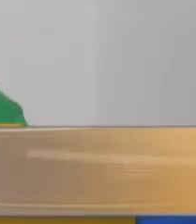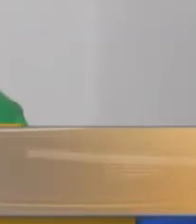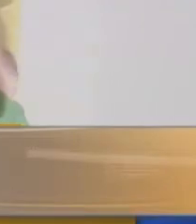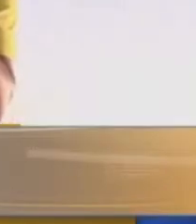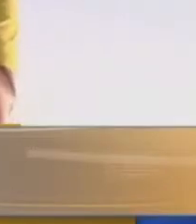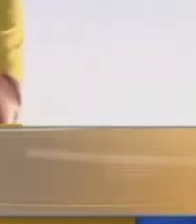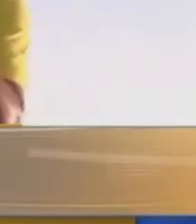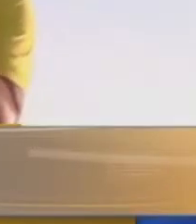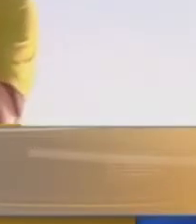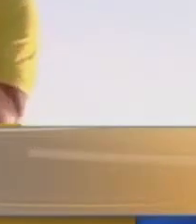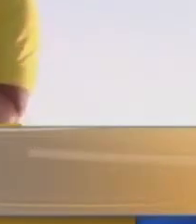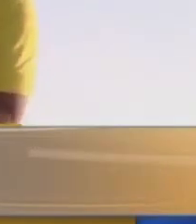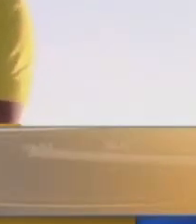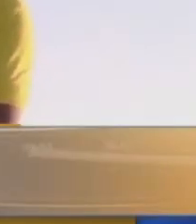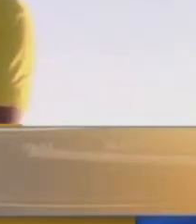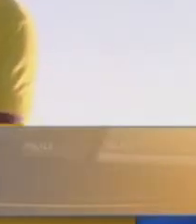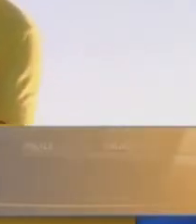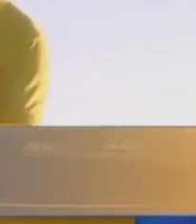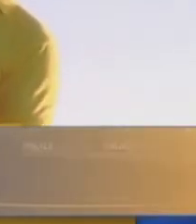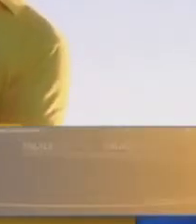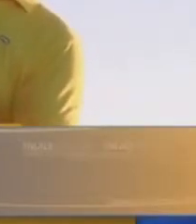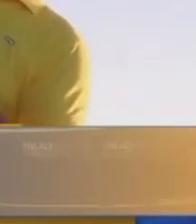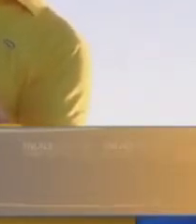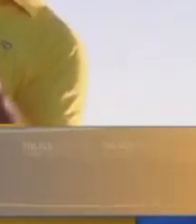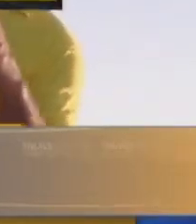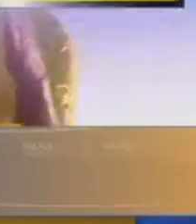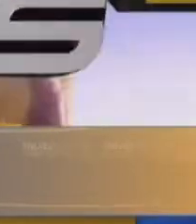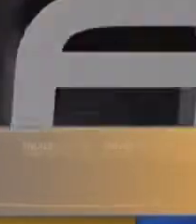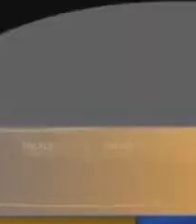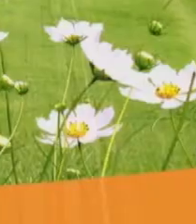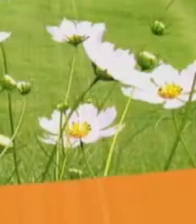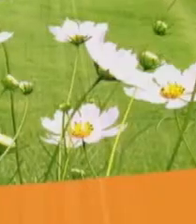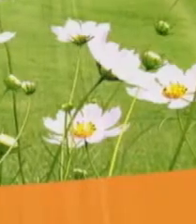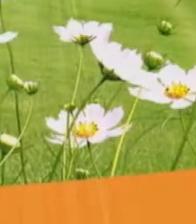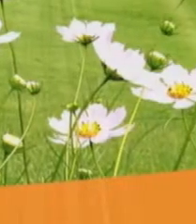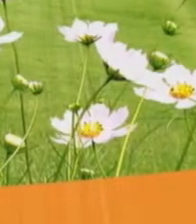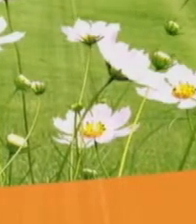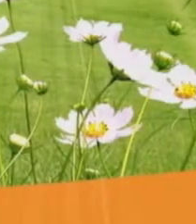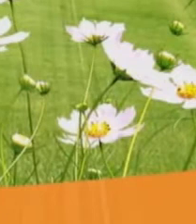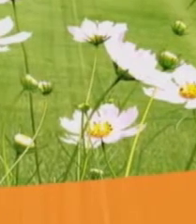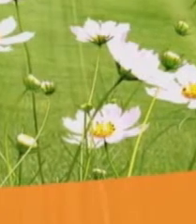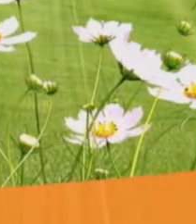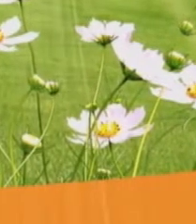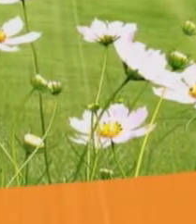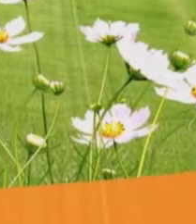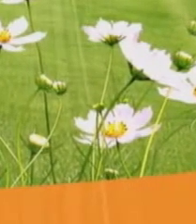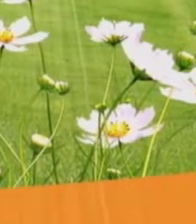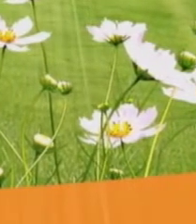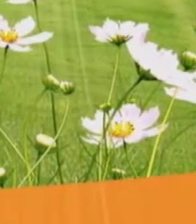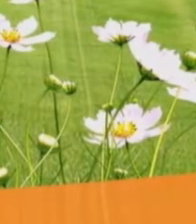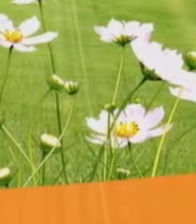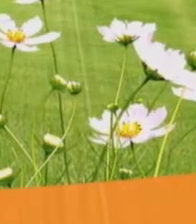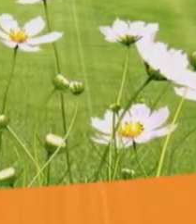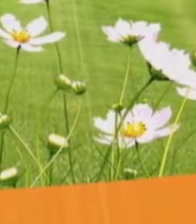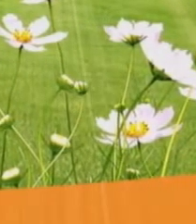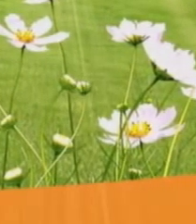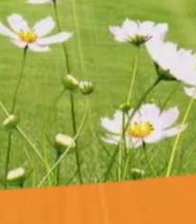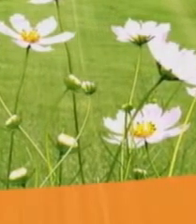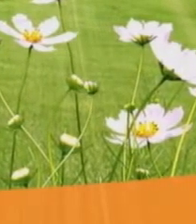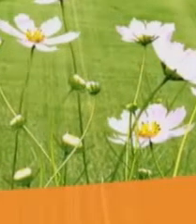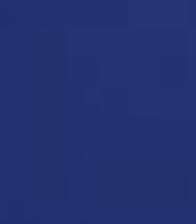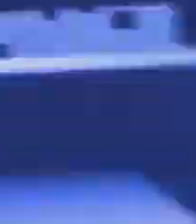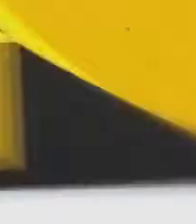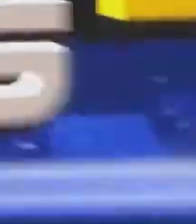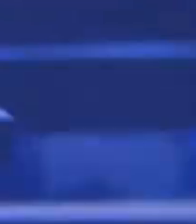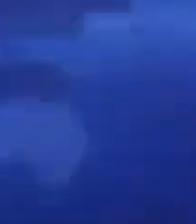entre ellas la canción El Parrandero, interpretada por Walmer Tordesilla. Con el patrocinio de Barsol Ecológico, Barsoladoma, Delicias, Líder